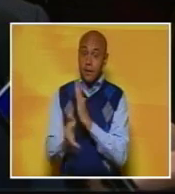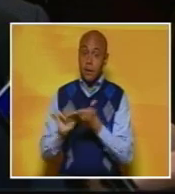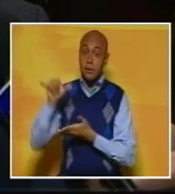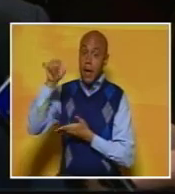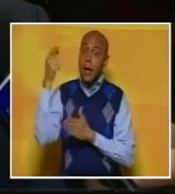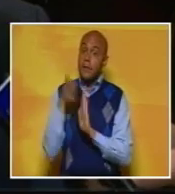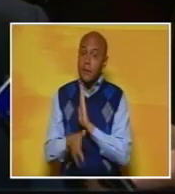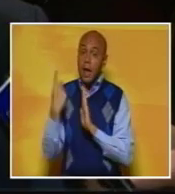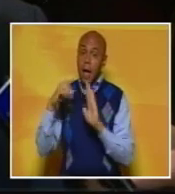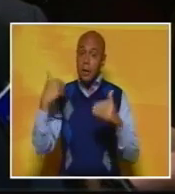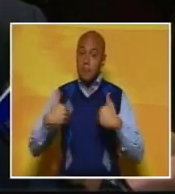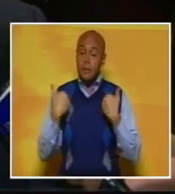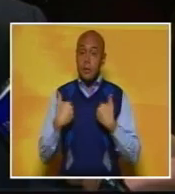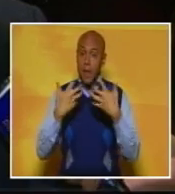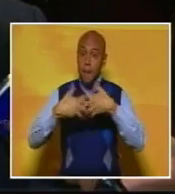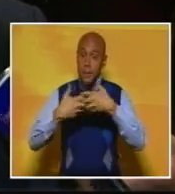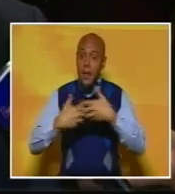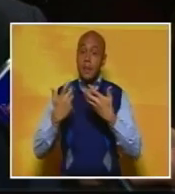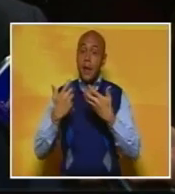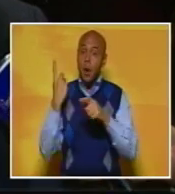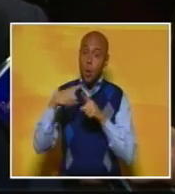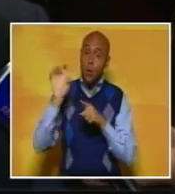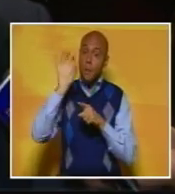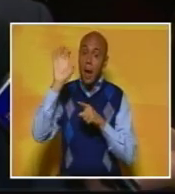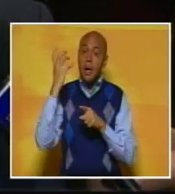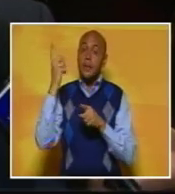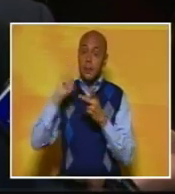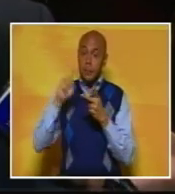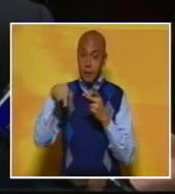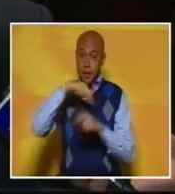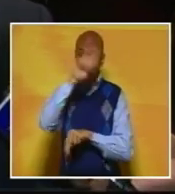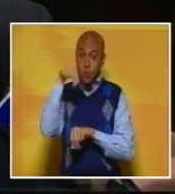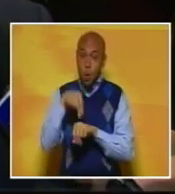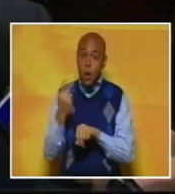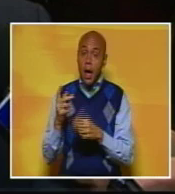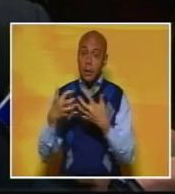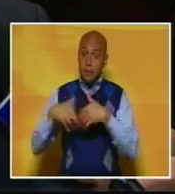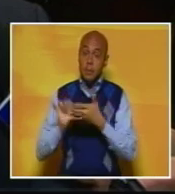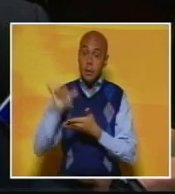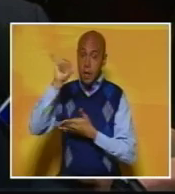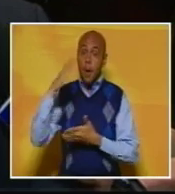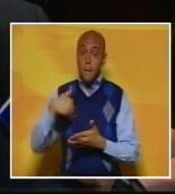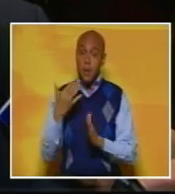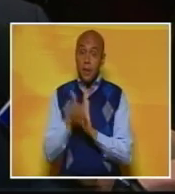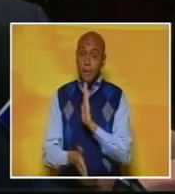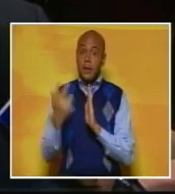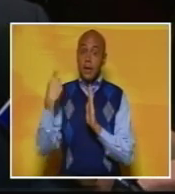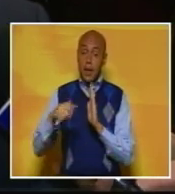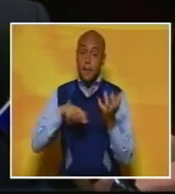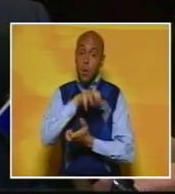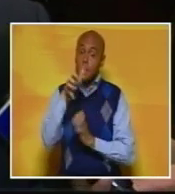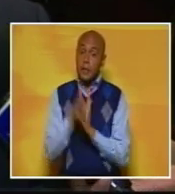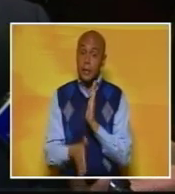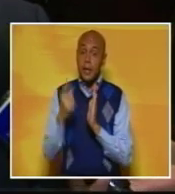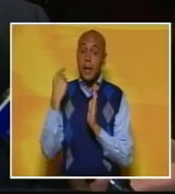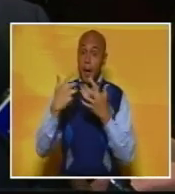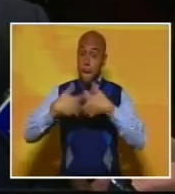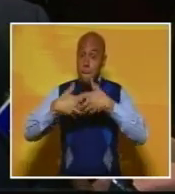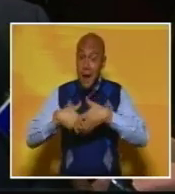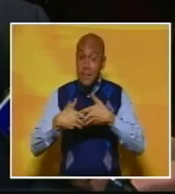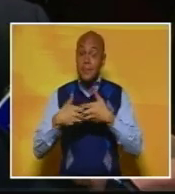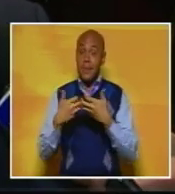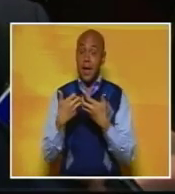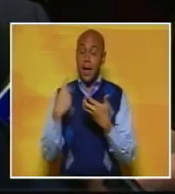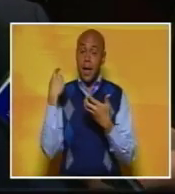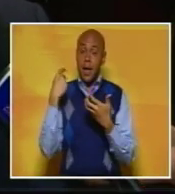líneas aéreas extranjeras como a las nacionales, al tiempo que manifestó que este acto podría generar desabastecimiento, ya que las empresas que